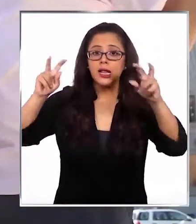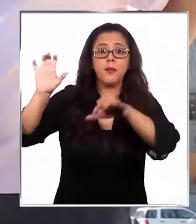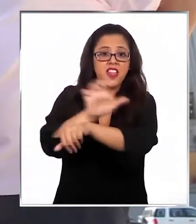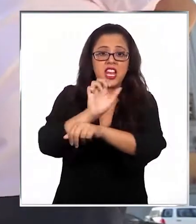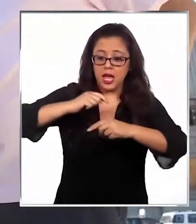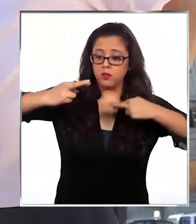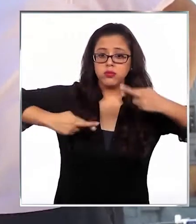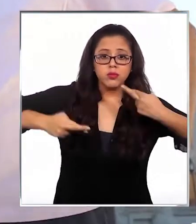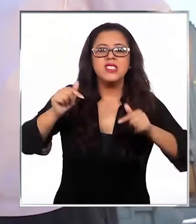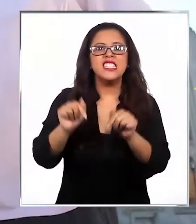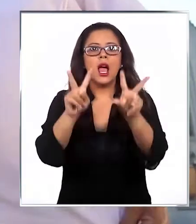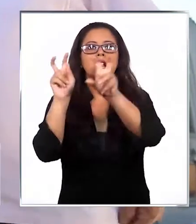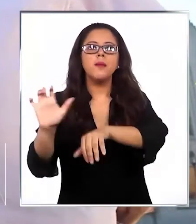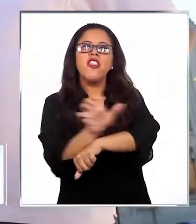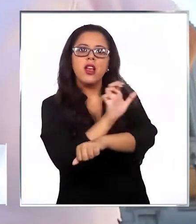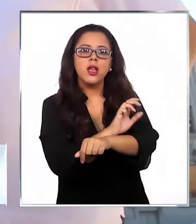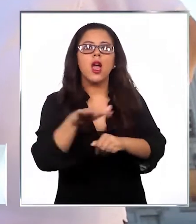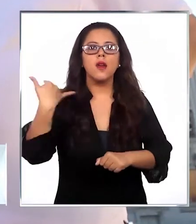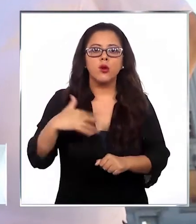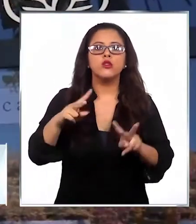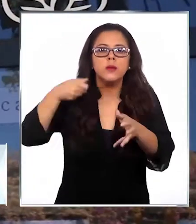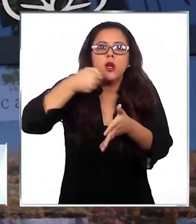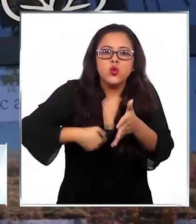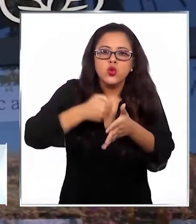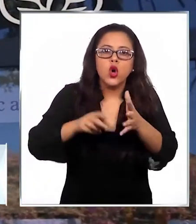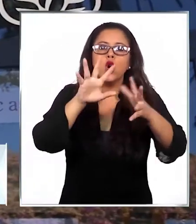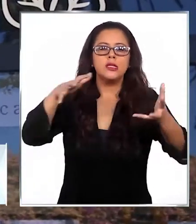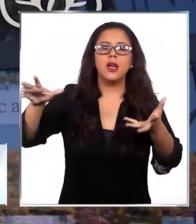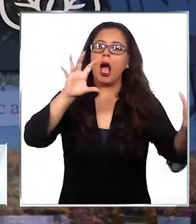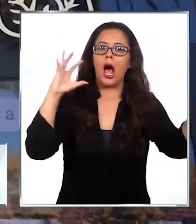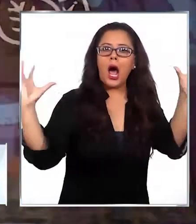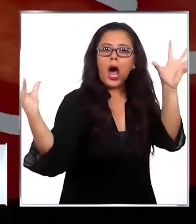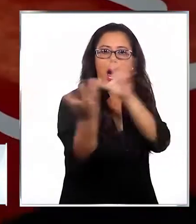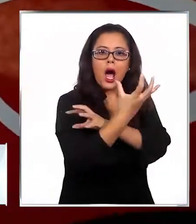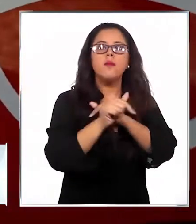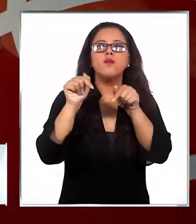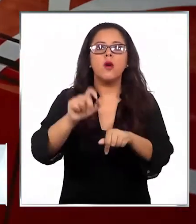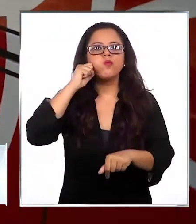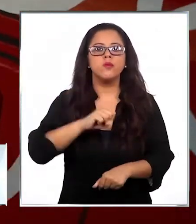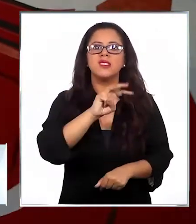no convencionales. La eficiencia energética es clave en la lucha contra el cambio climático.